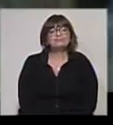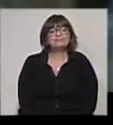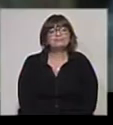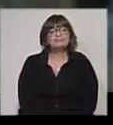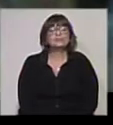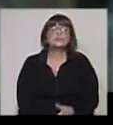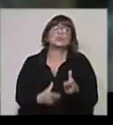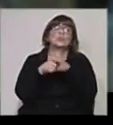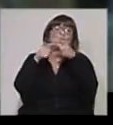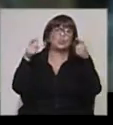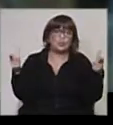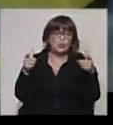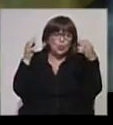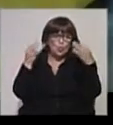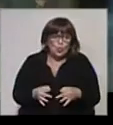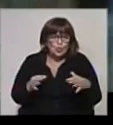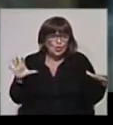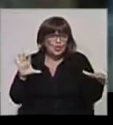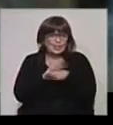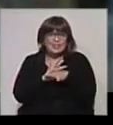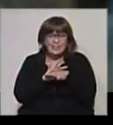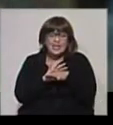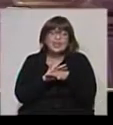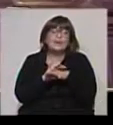Por suerte, coincidencias de la vida.